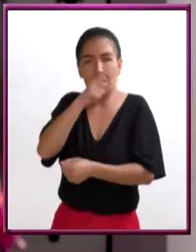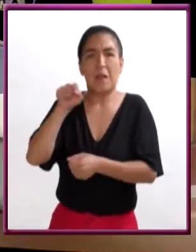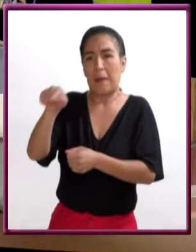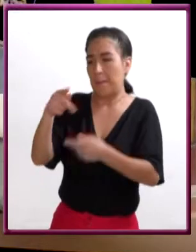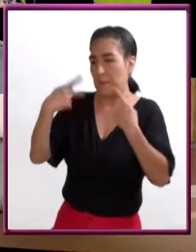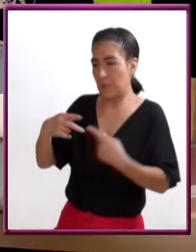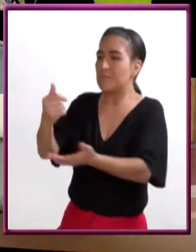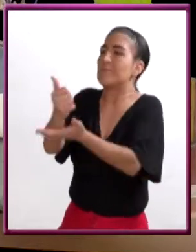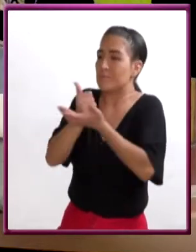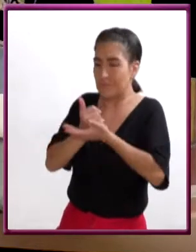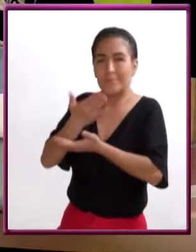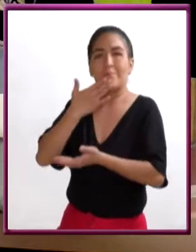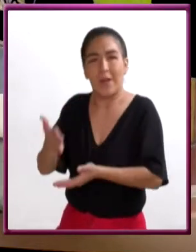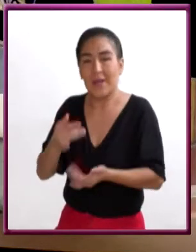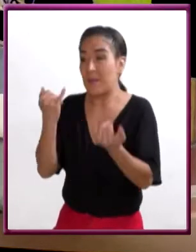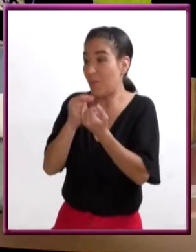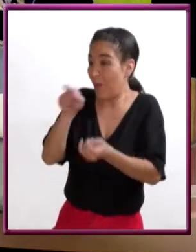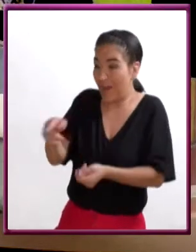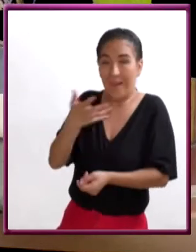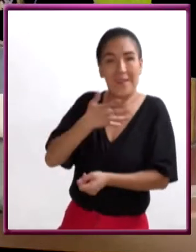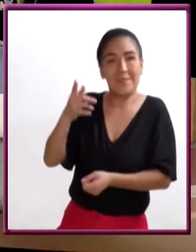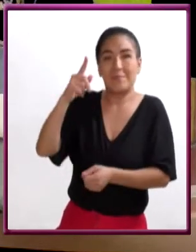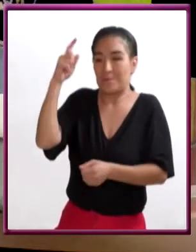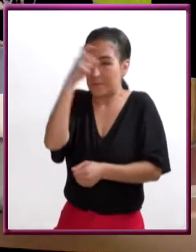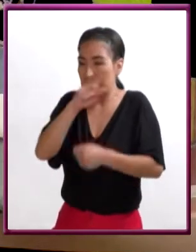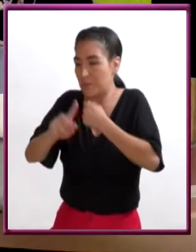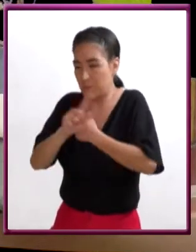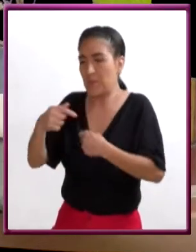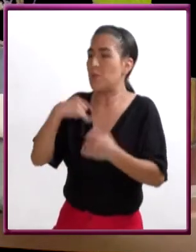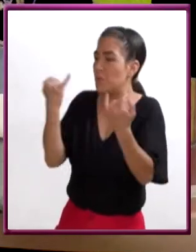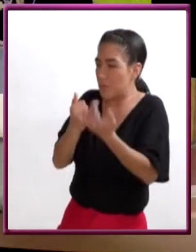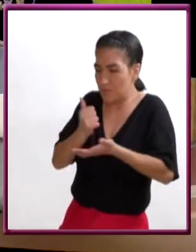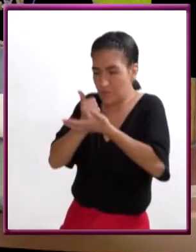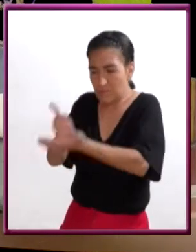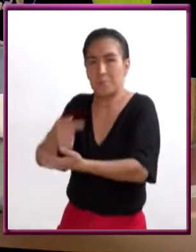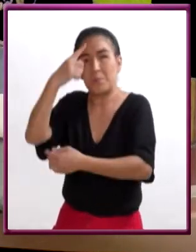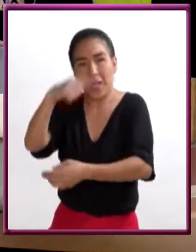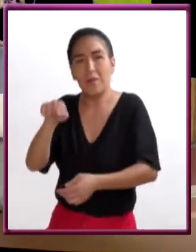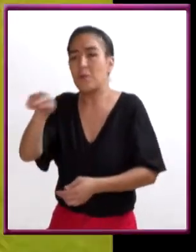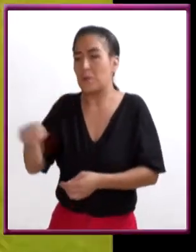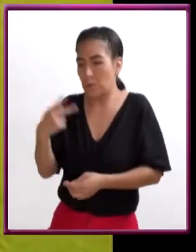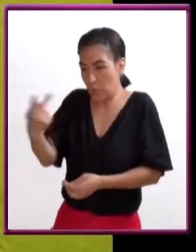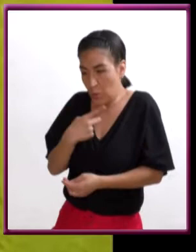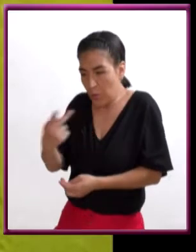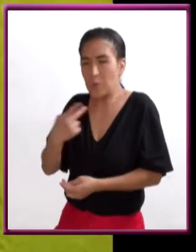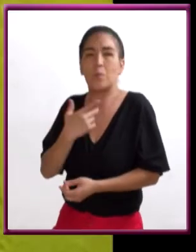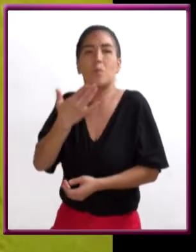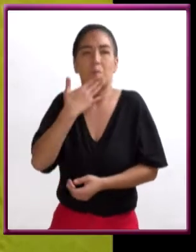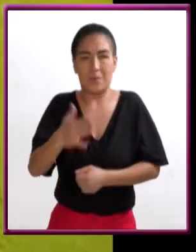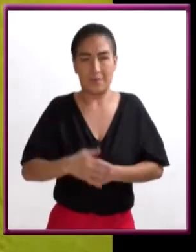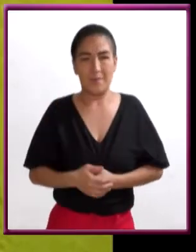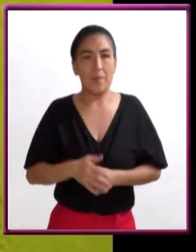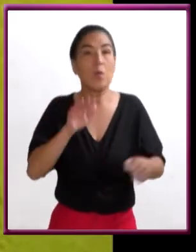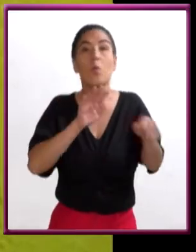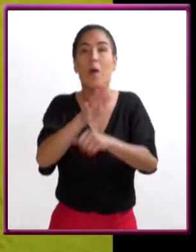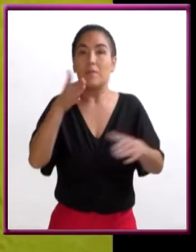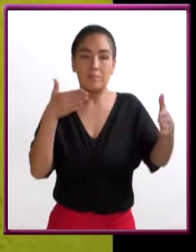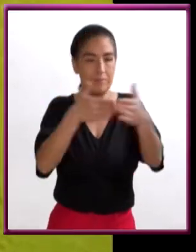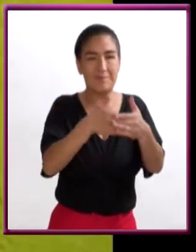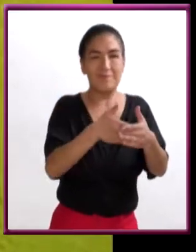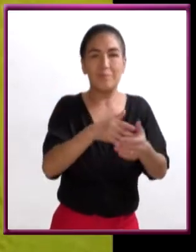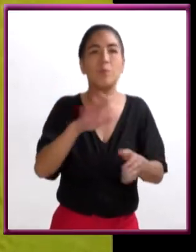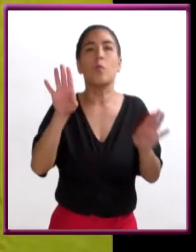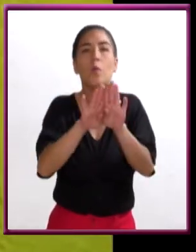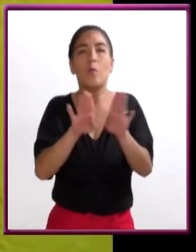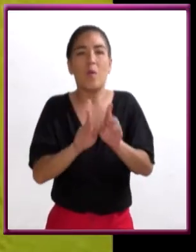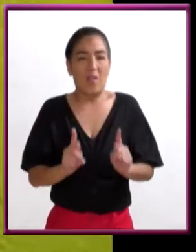problemas y básicamente vamos a experimentar sentimientos de satisfacción y de bienestar. ¿Qué límites no se pueden pasar?